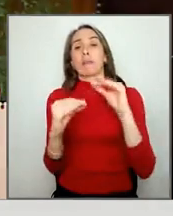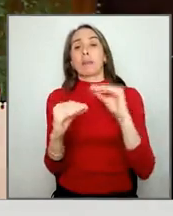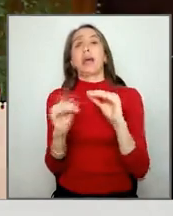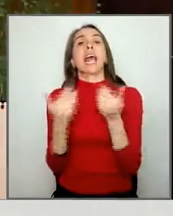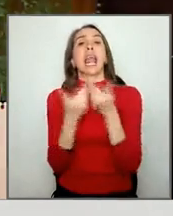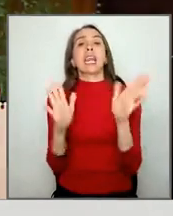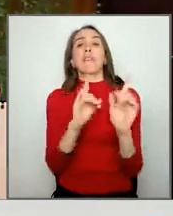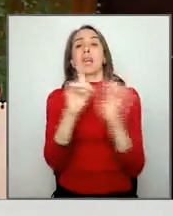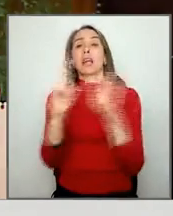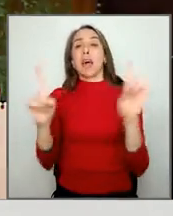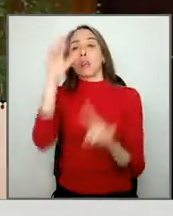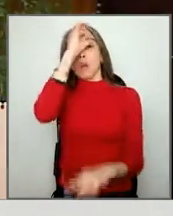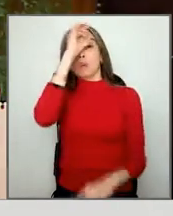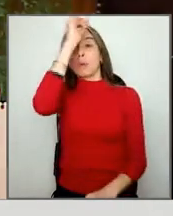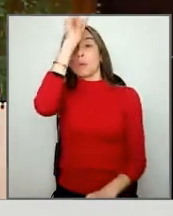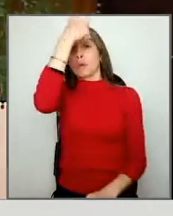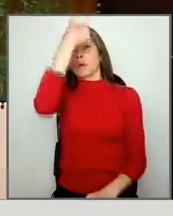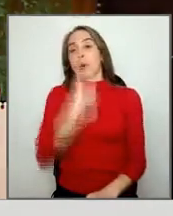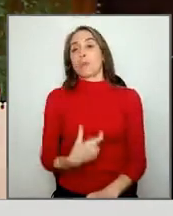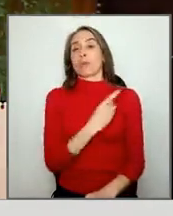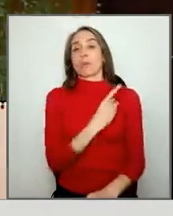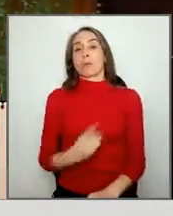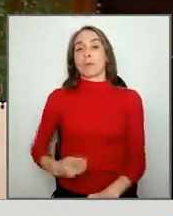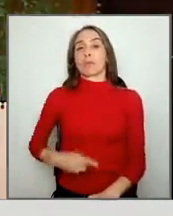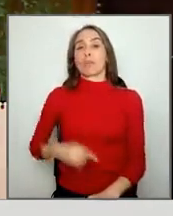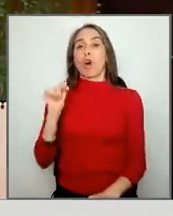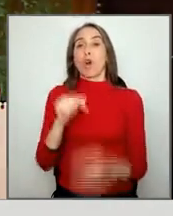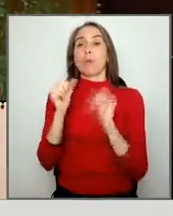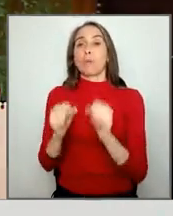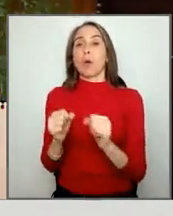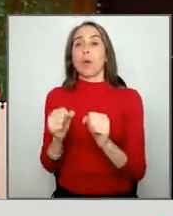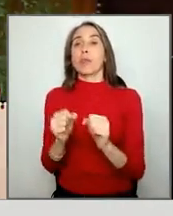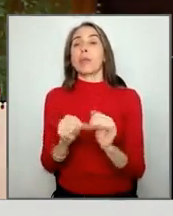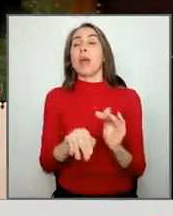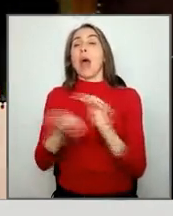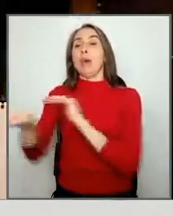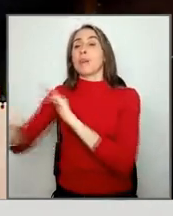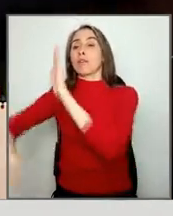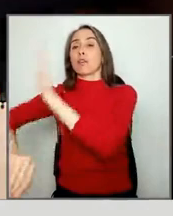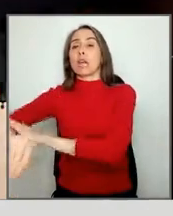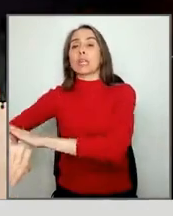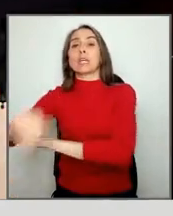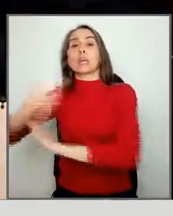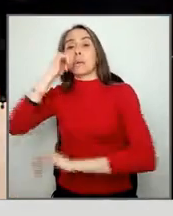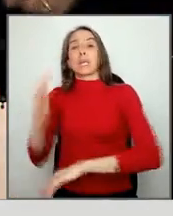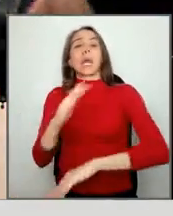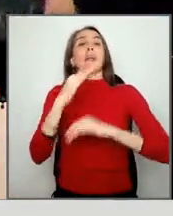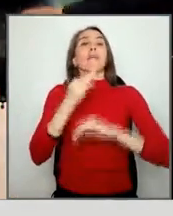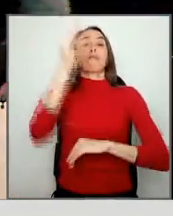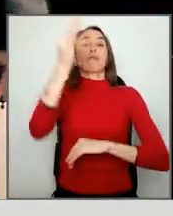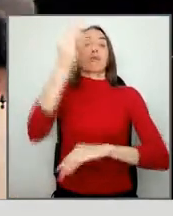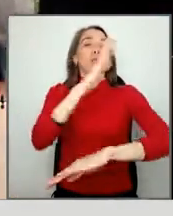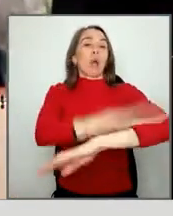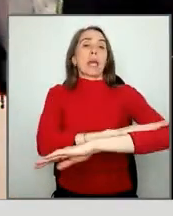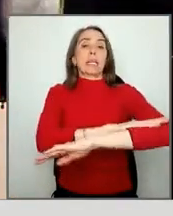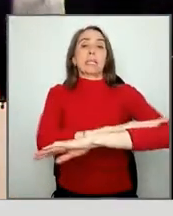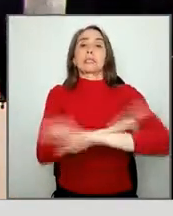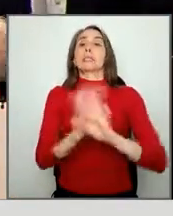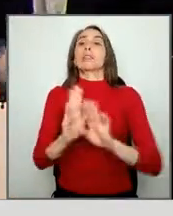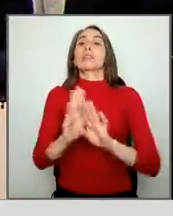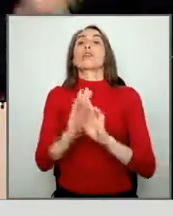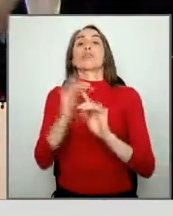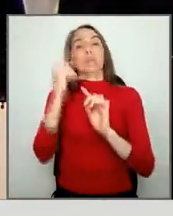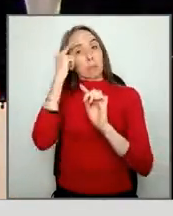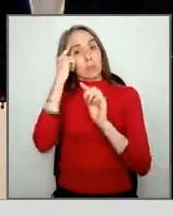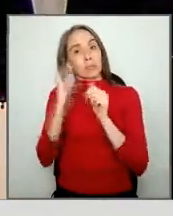parlamentaria en este caso hoy día puede ser que beneficie a este sector mañana va a beneficiar al otro en general le hemos preferido un criterio un poco más amplio respecto